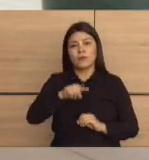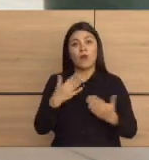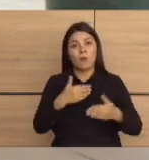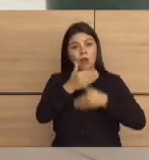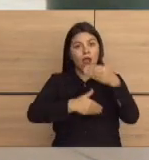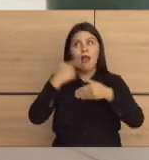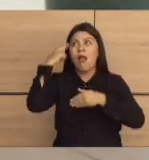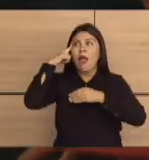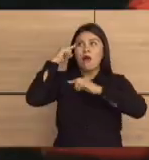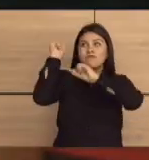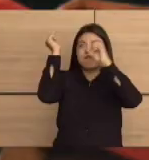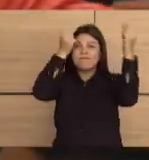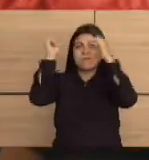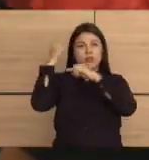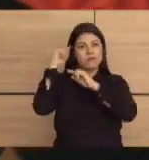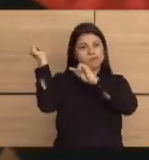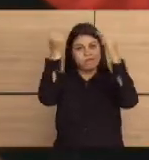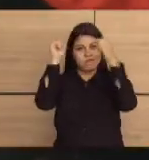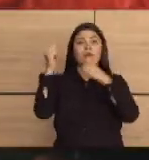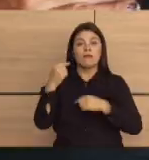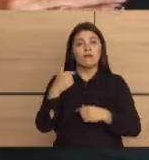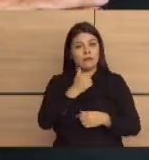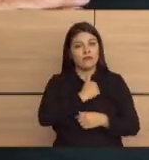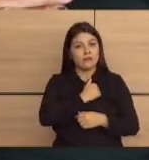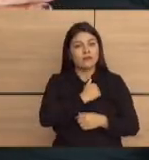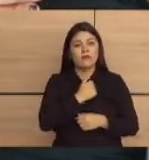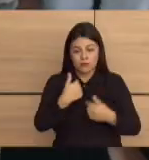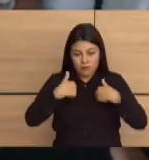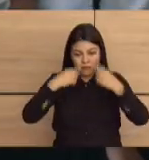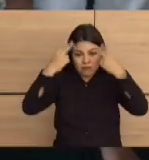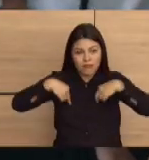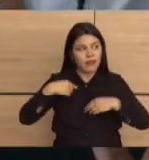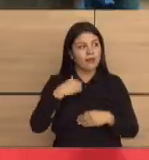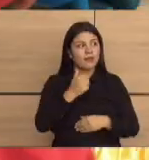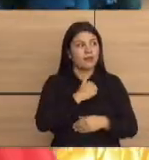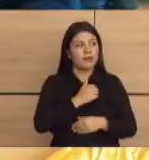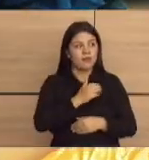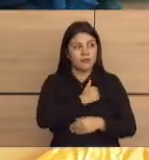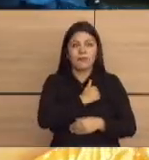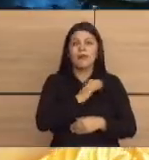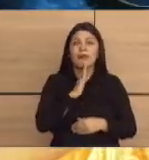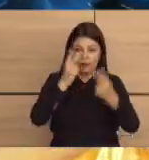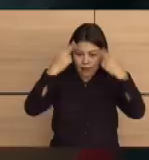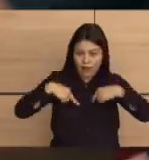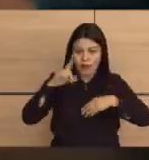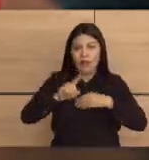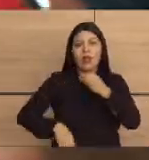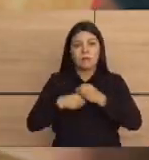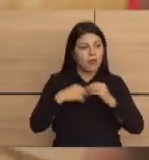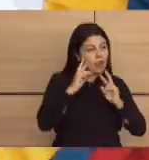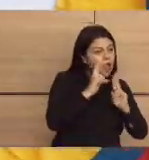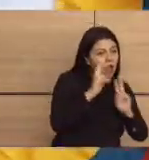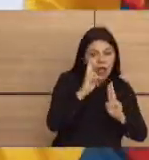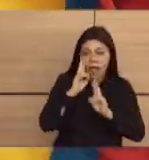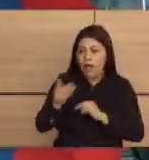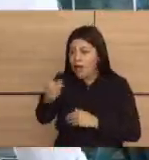crítico, realmente debemos iniciar por nosotros mismos, sabiendo quiénes somos y asimismo poder reconocer al otro en su diversidad y